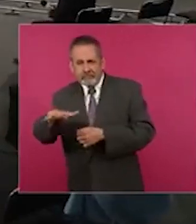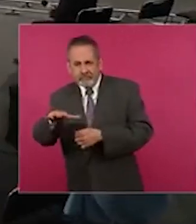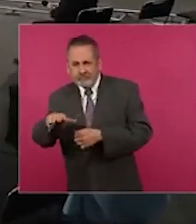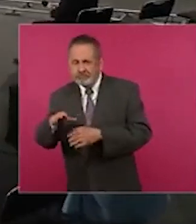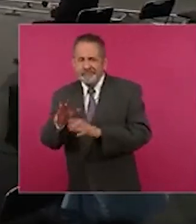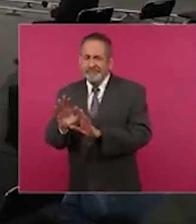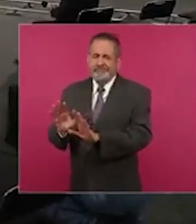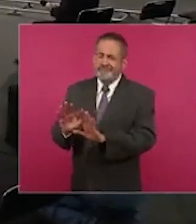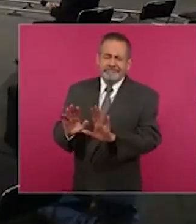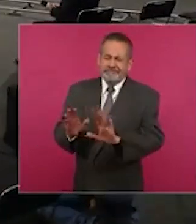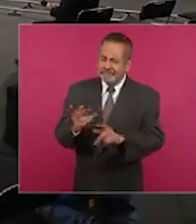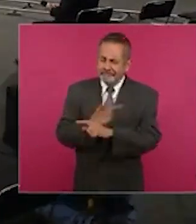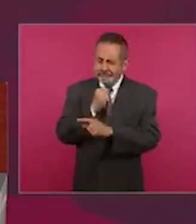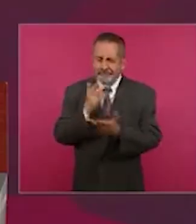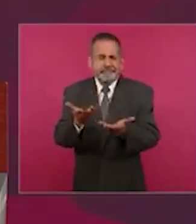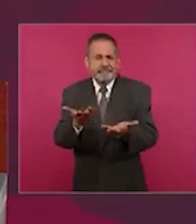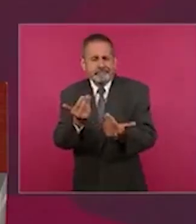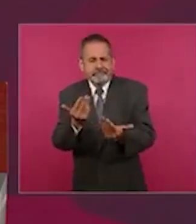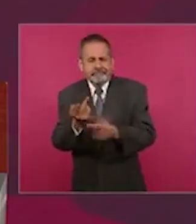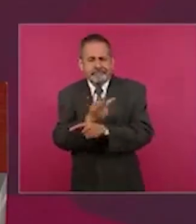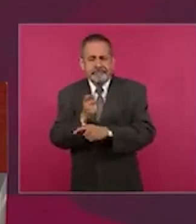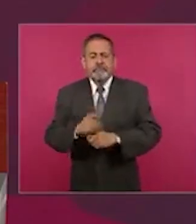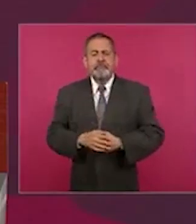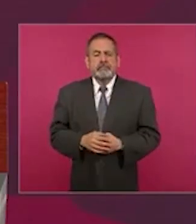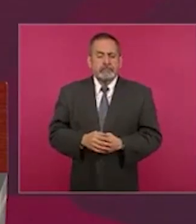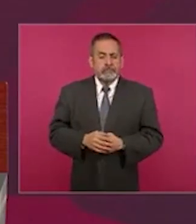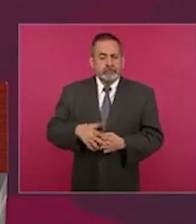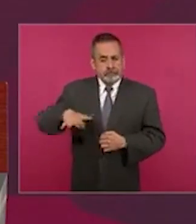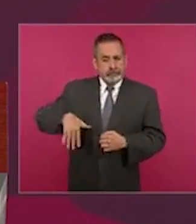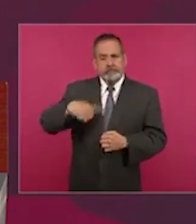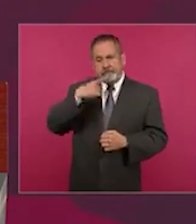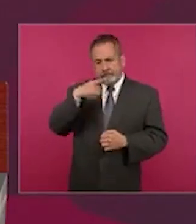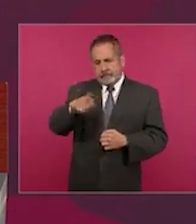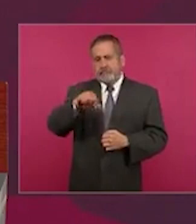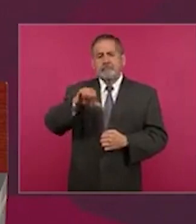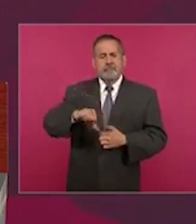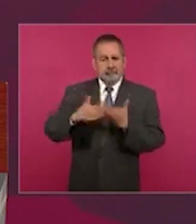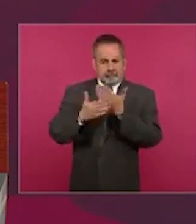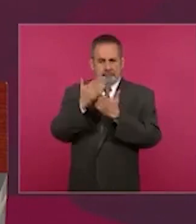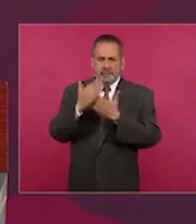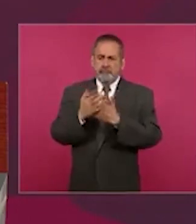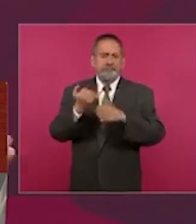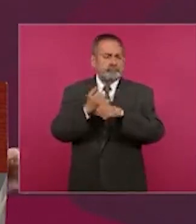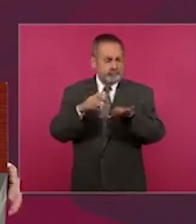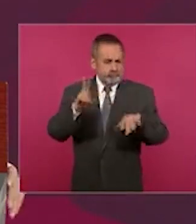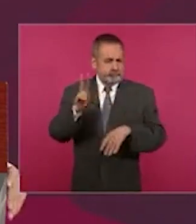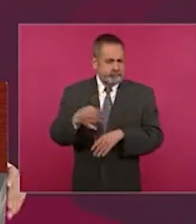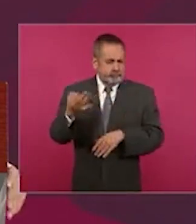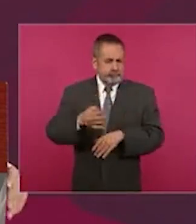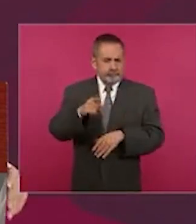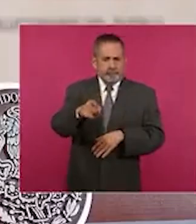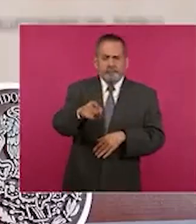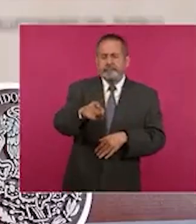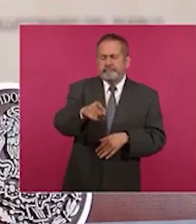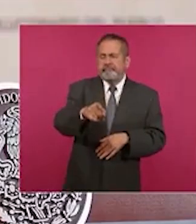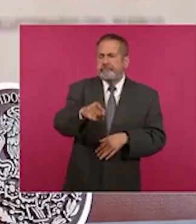sí sé como y él lo señala se informó hoy por la mañana en efecto